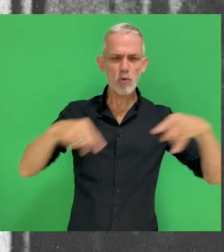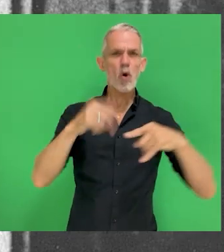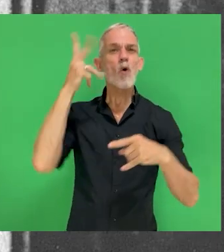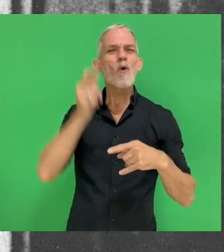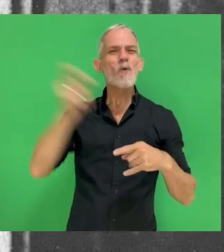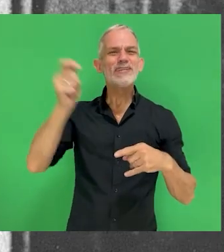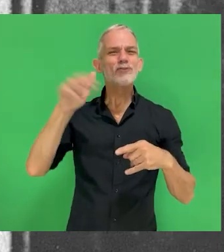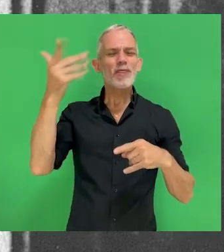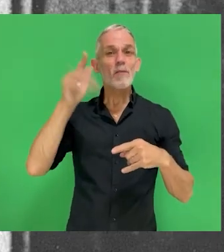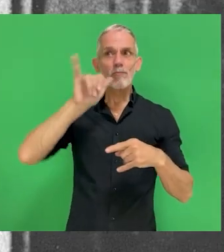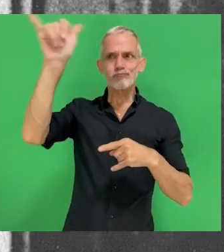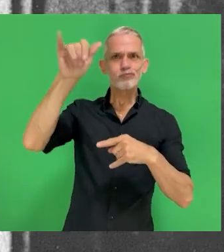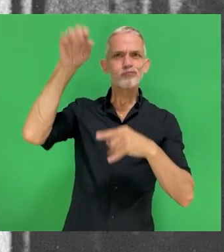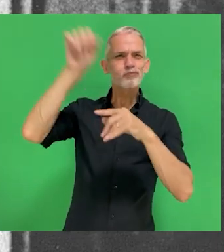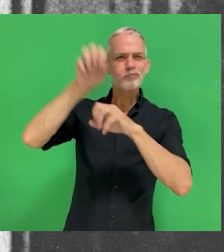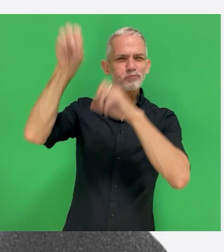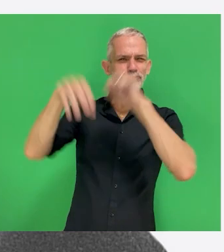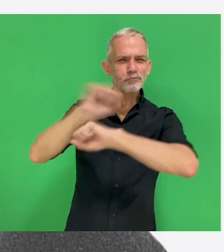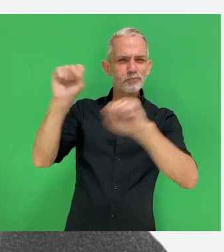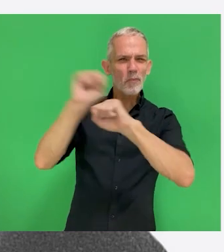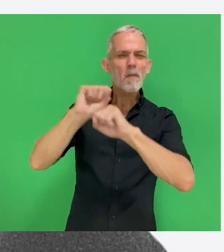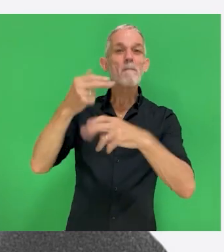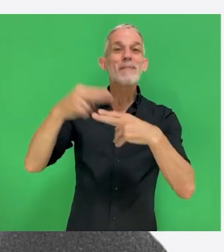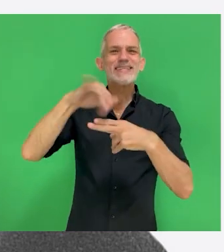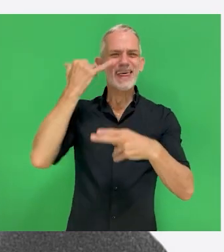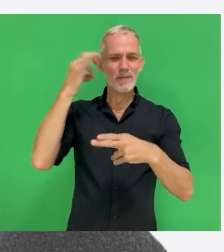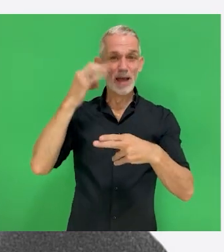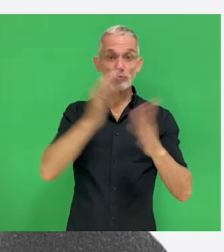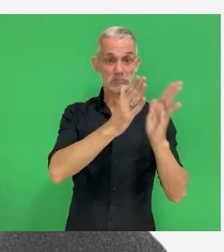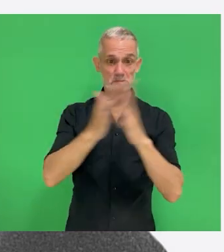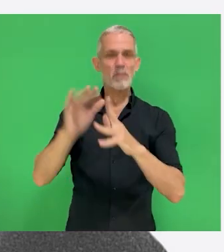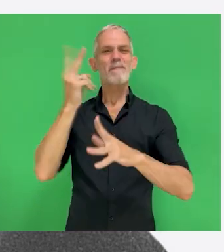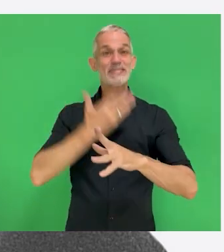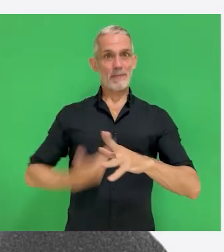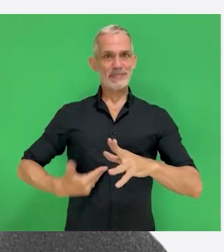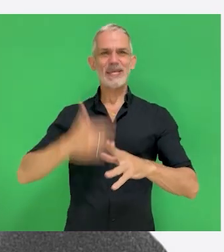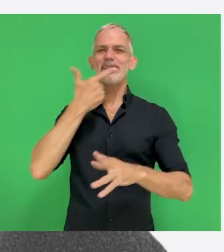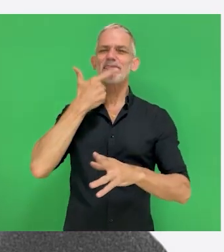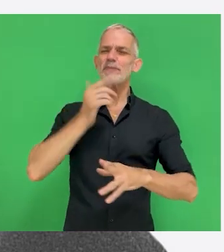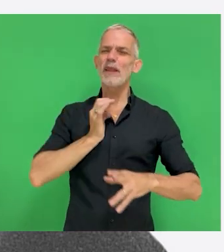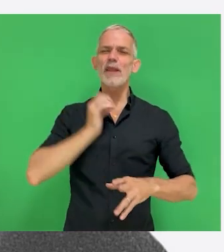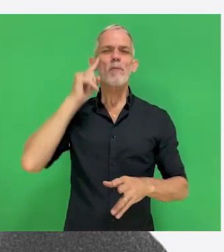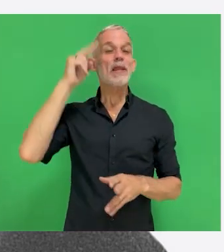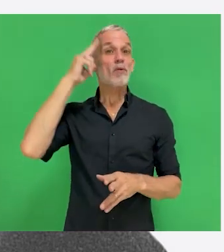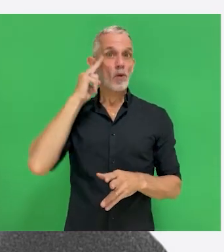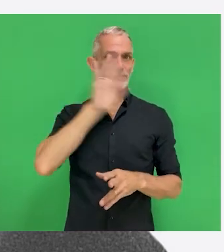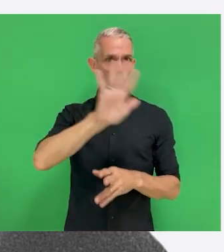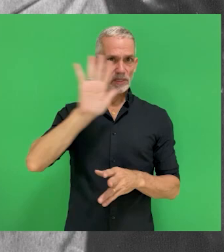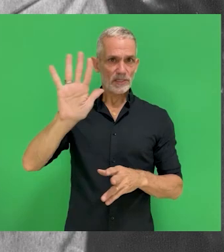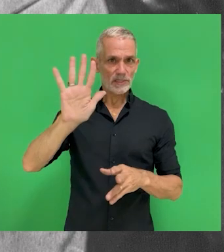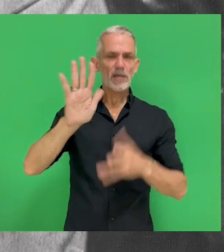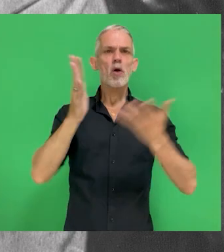juicio posterior al bombardeo de Plaza de Mayo, luego como vicepresidente, cuando en septiembre de